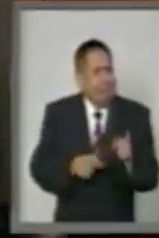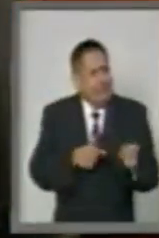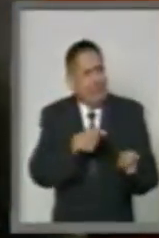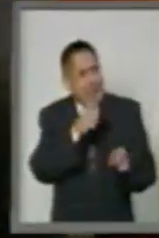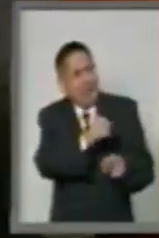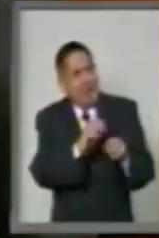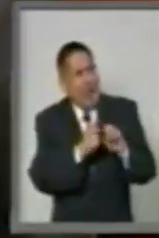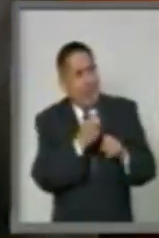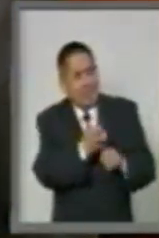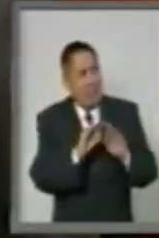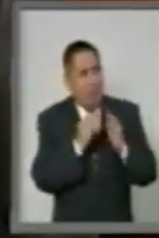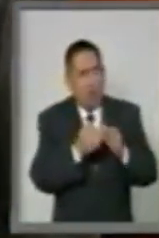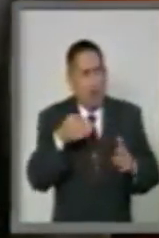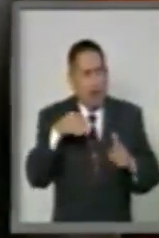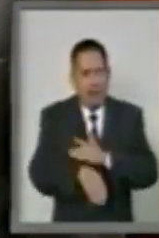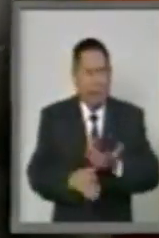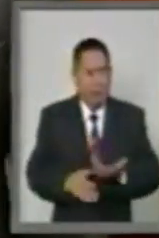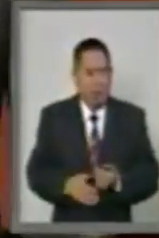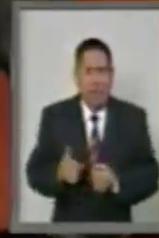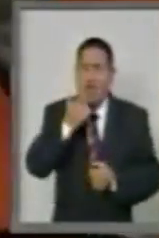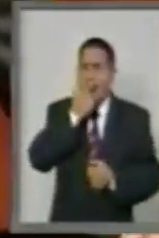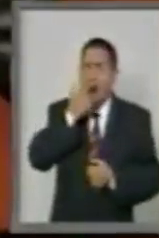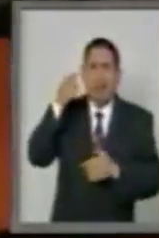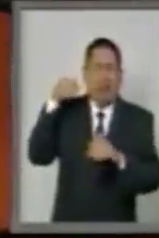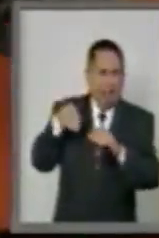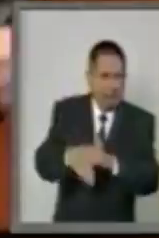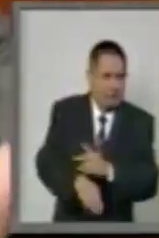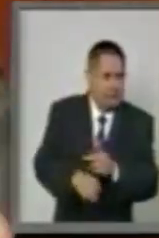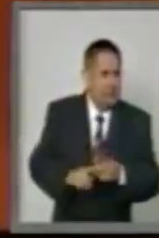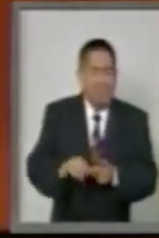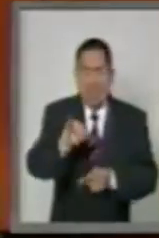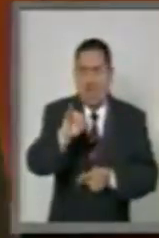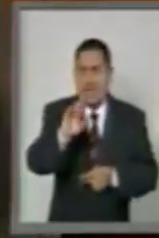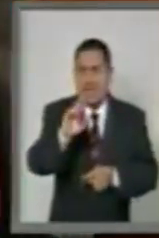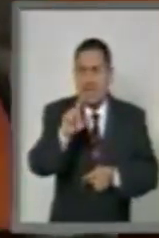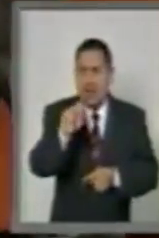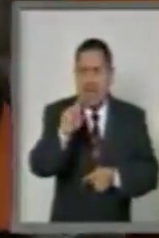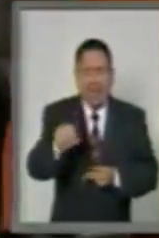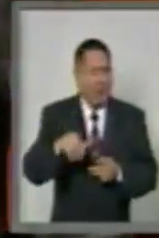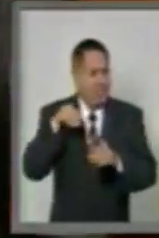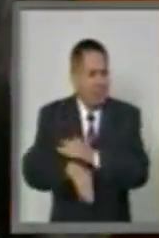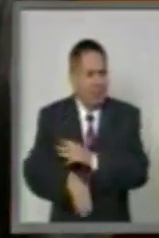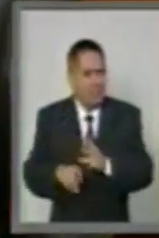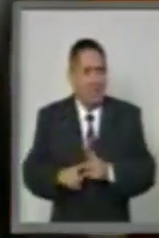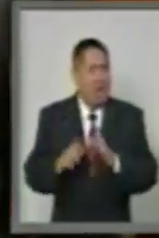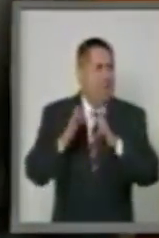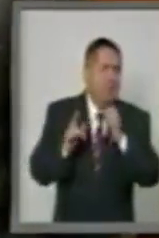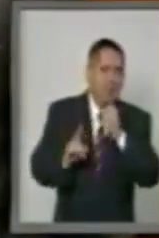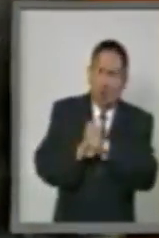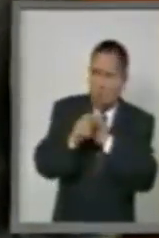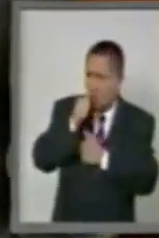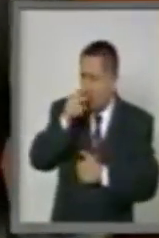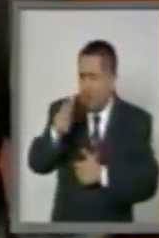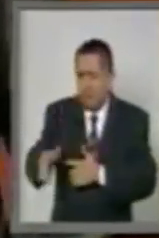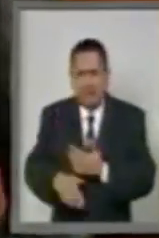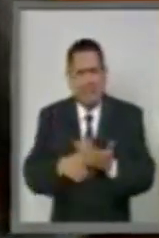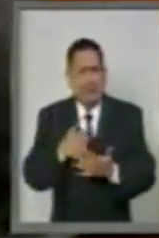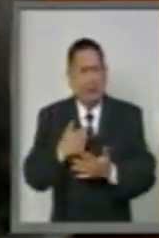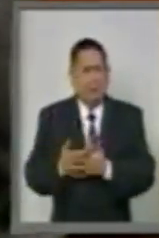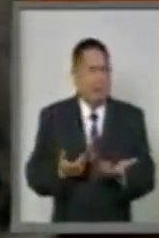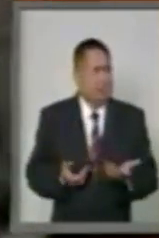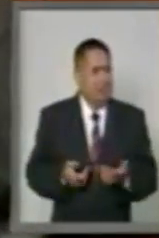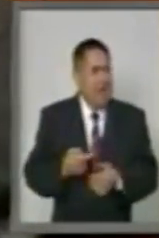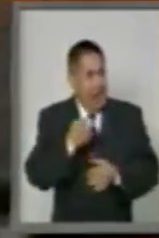En el mundo entero, Inglaterra en crisis, Irlanda, Francia en levantamientos, es